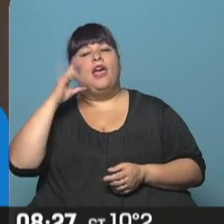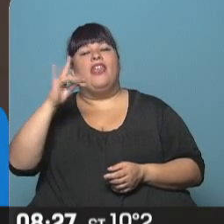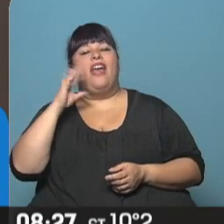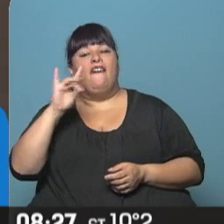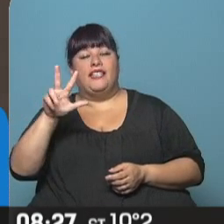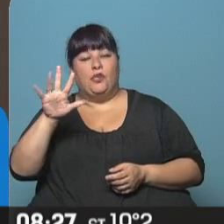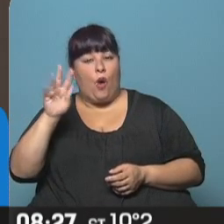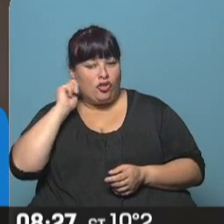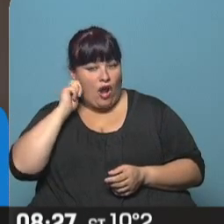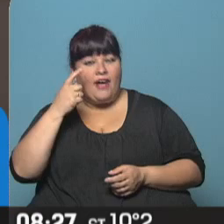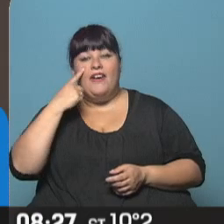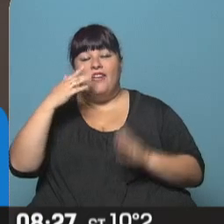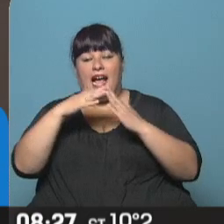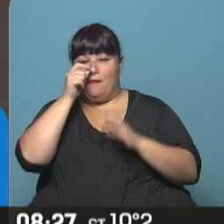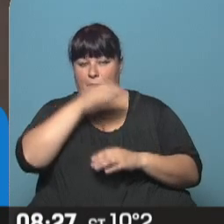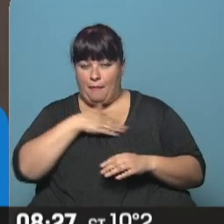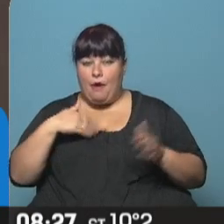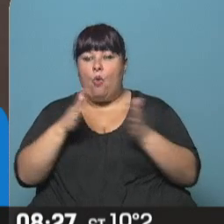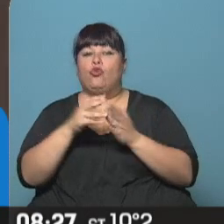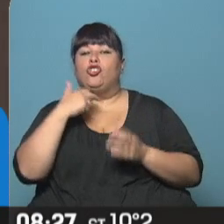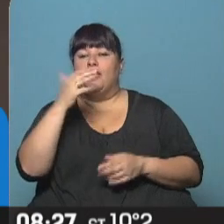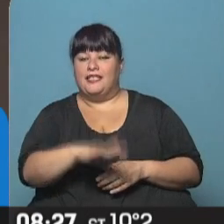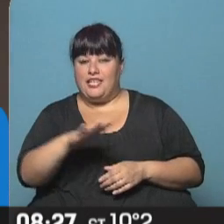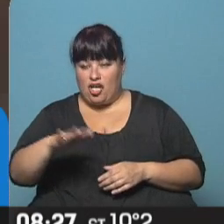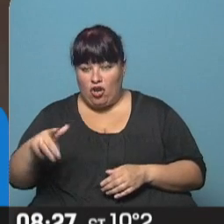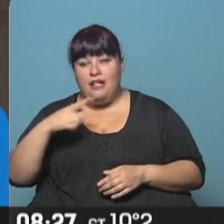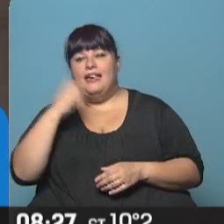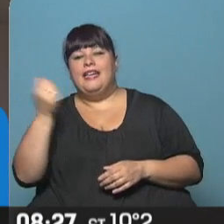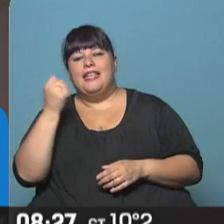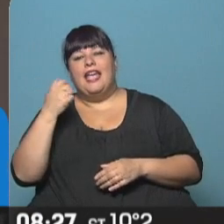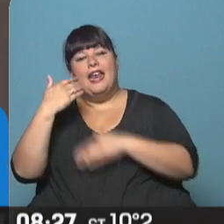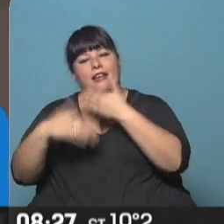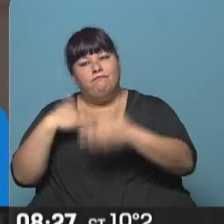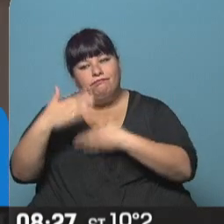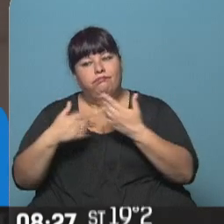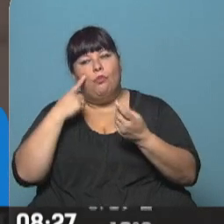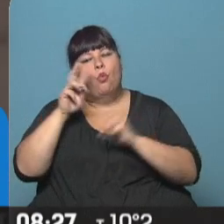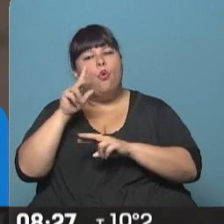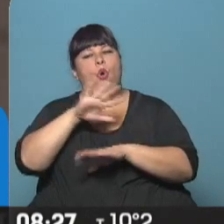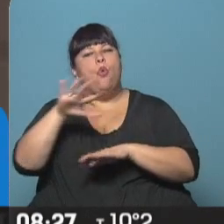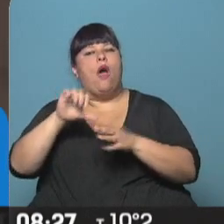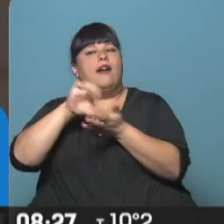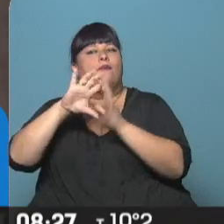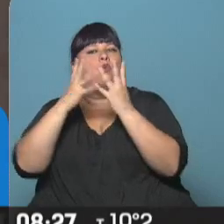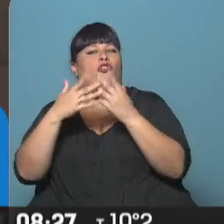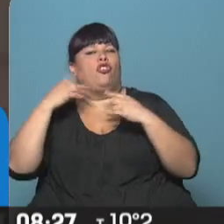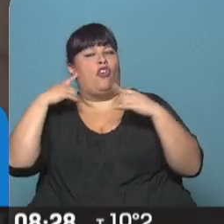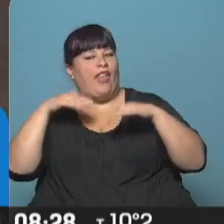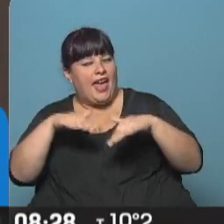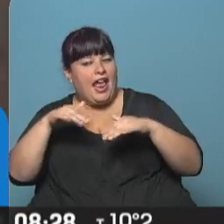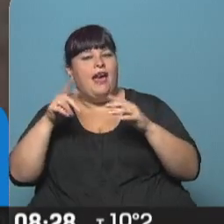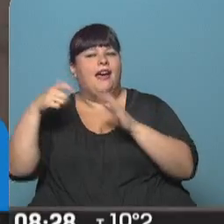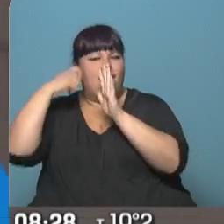34 años, vive en la casa de sus padres con 3 hijos pequeños e intenta trascender y conseguir un lugar en el mundo del rap. Y la cámara